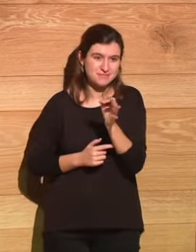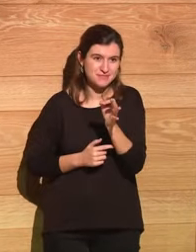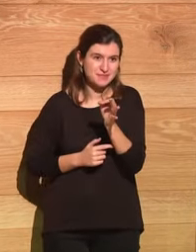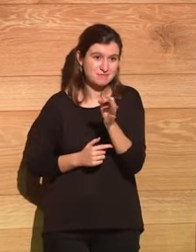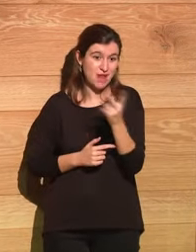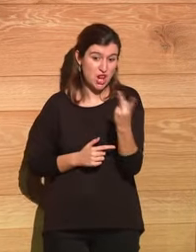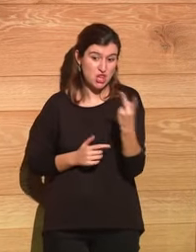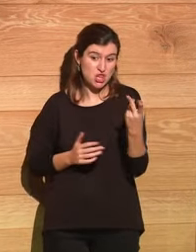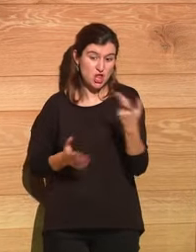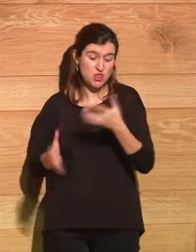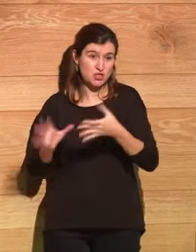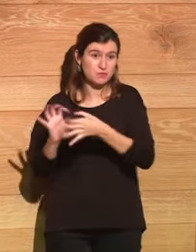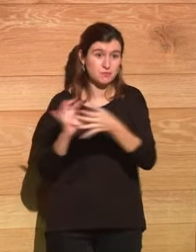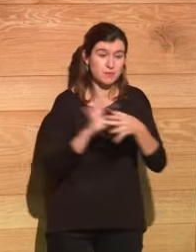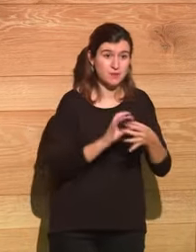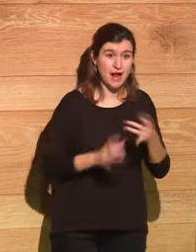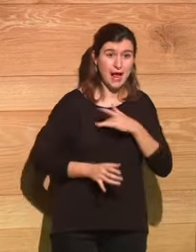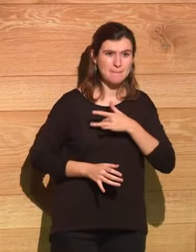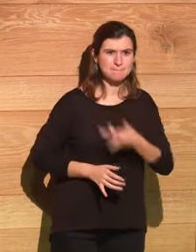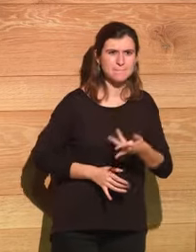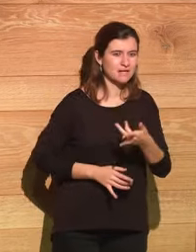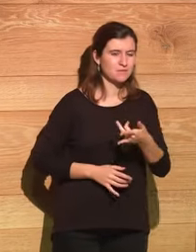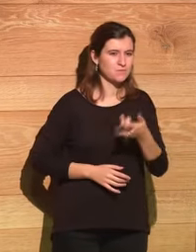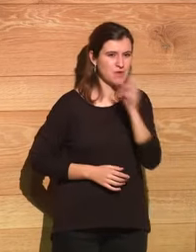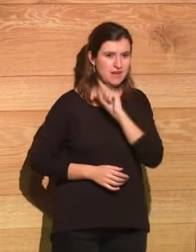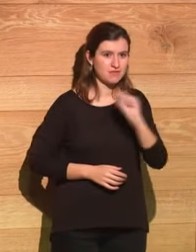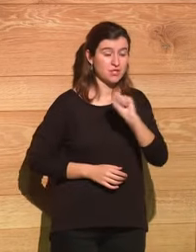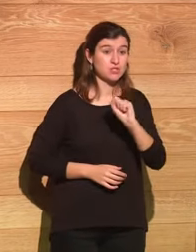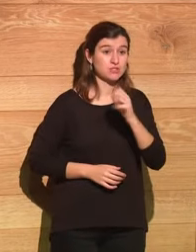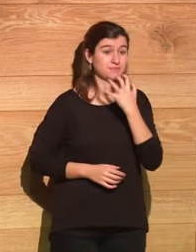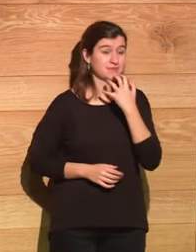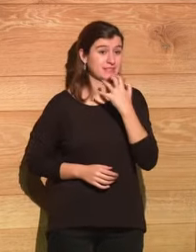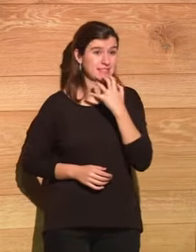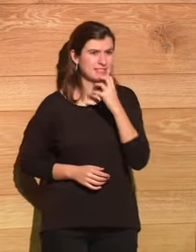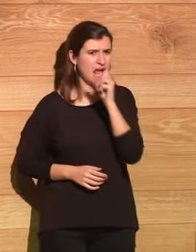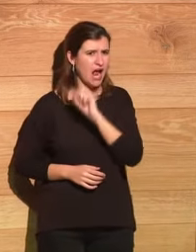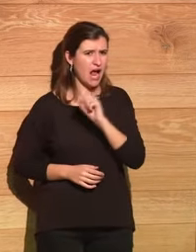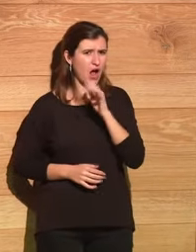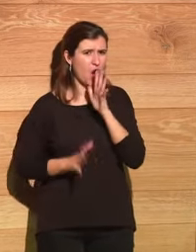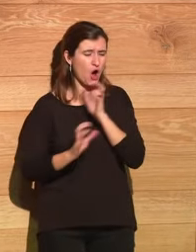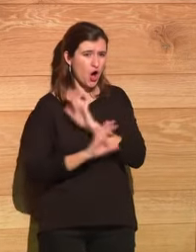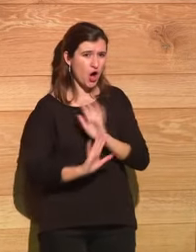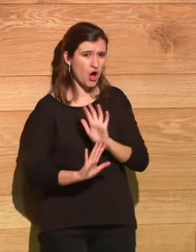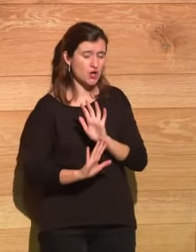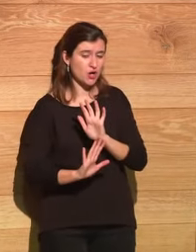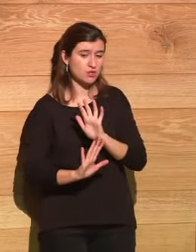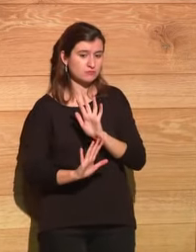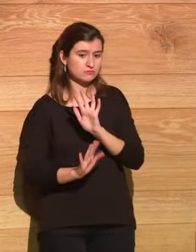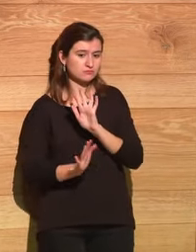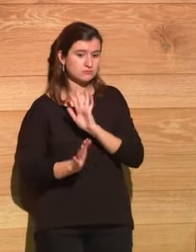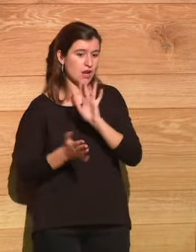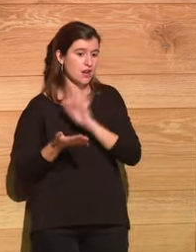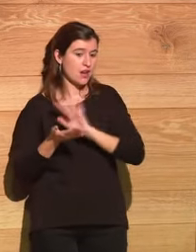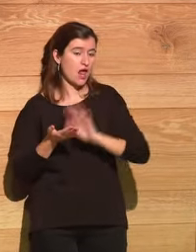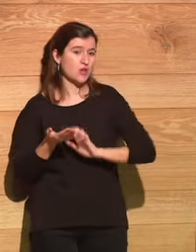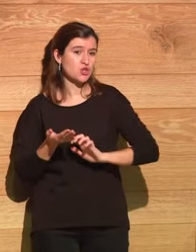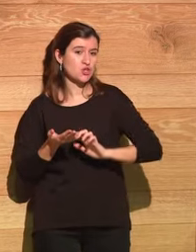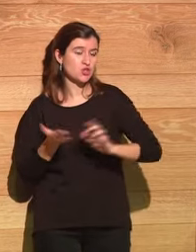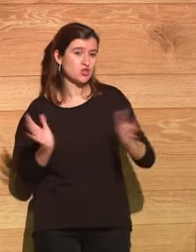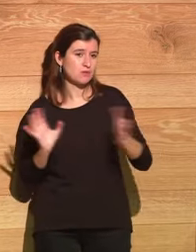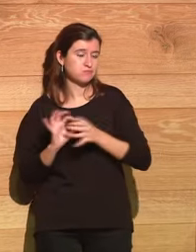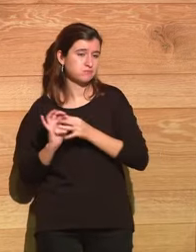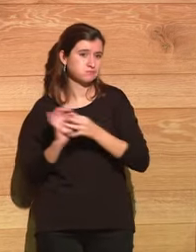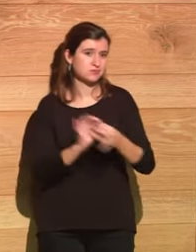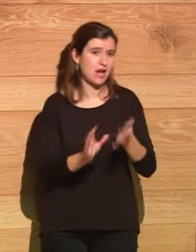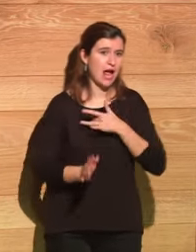Todo amar es delicioso, y si cantamos el horror, la nota es arrastrada por la del amor. La canción, en